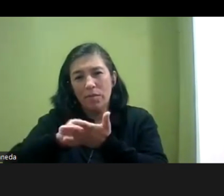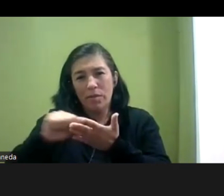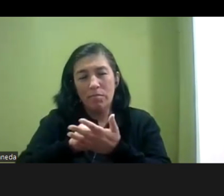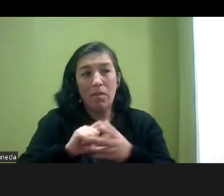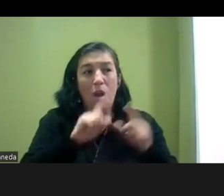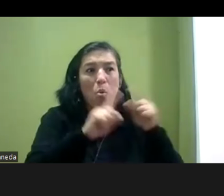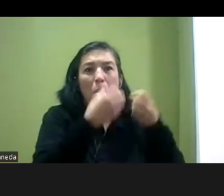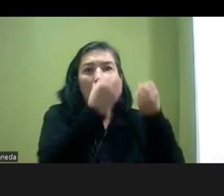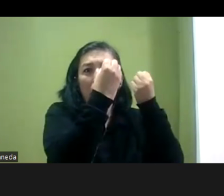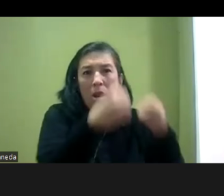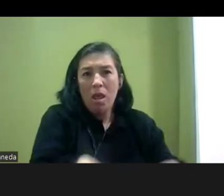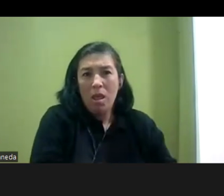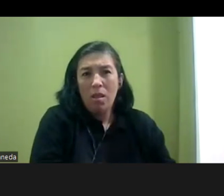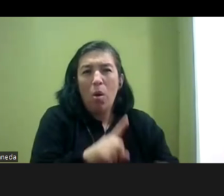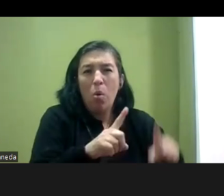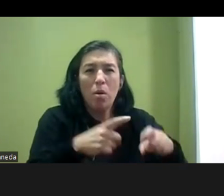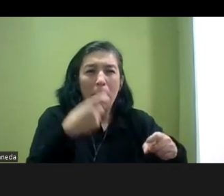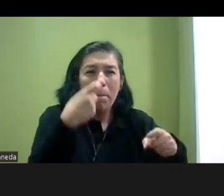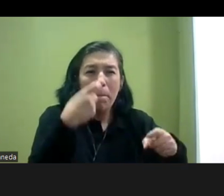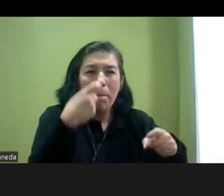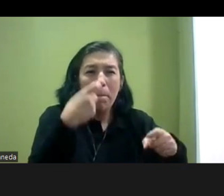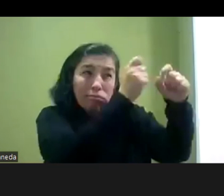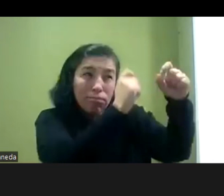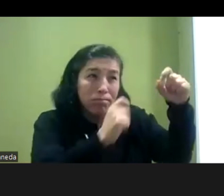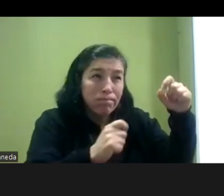así como se destruyen muchísimos